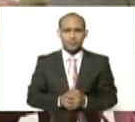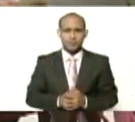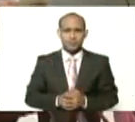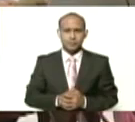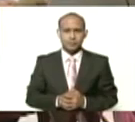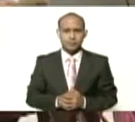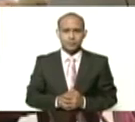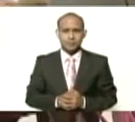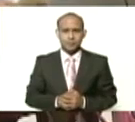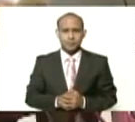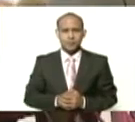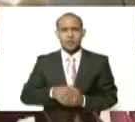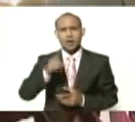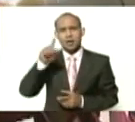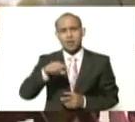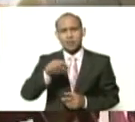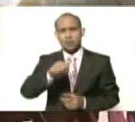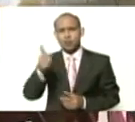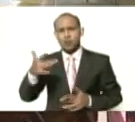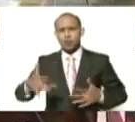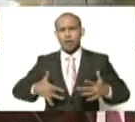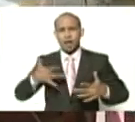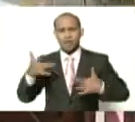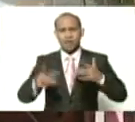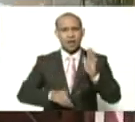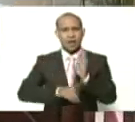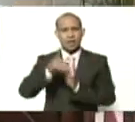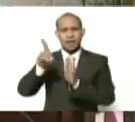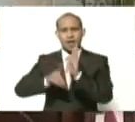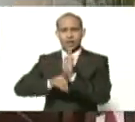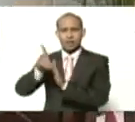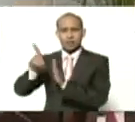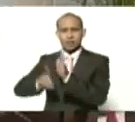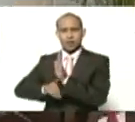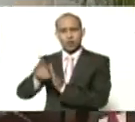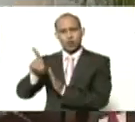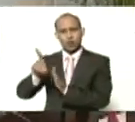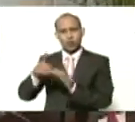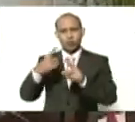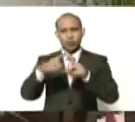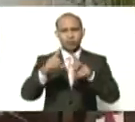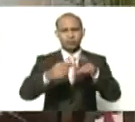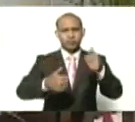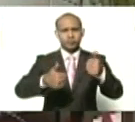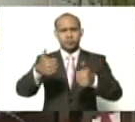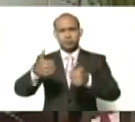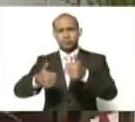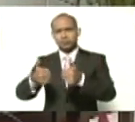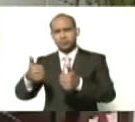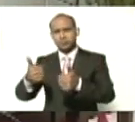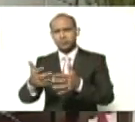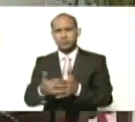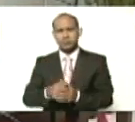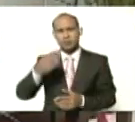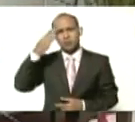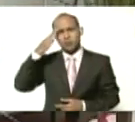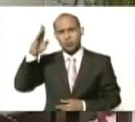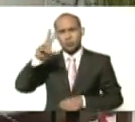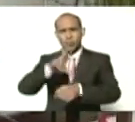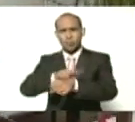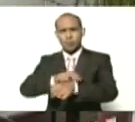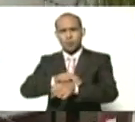coronavirus, y acciones para el desarrollo y aplicación de los candidatos vacunales cubanos,